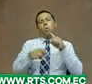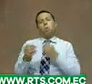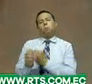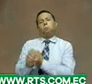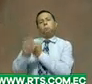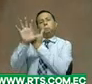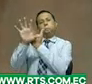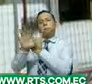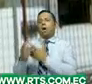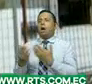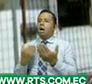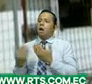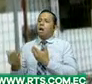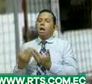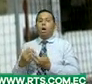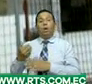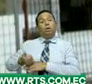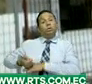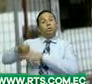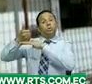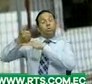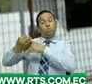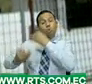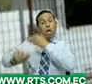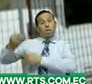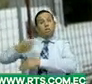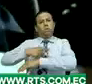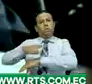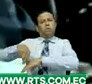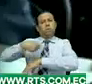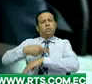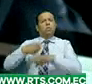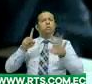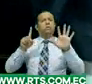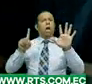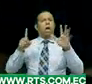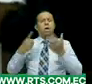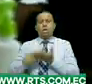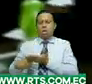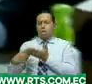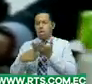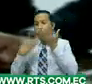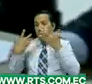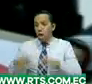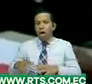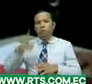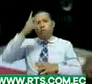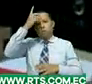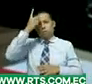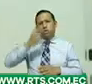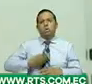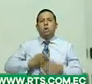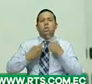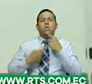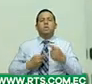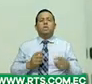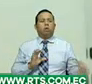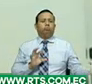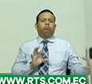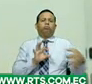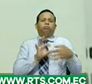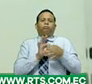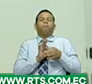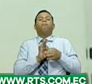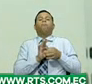Jaya, presidente de la Corte Provincial de Pichincha, resolvió vincular al proceso de investigación por el presunto delito de